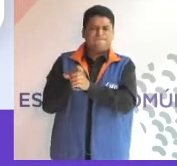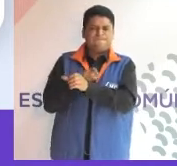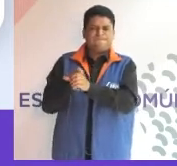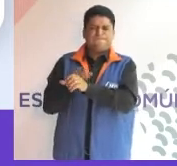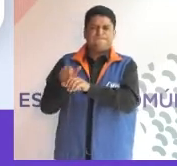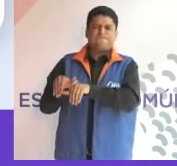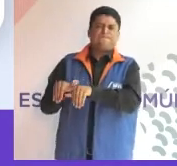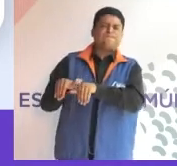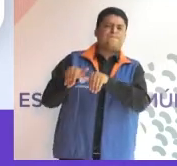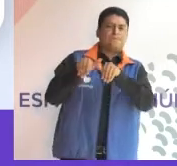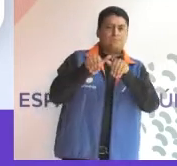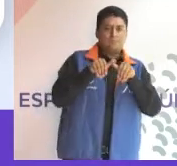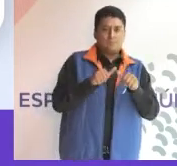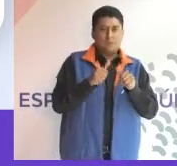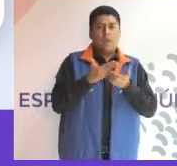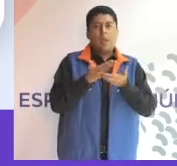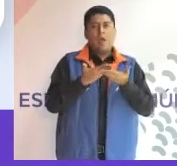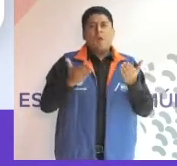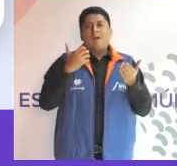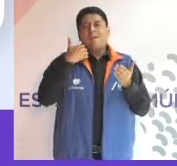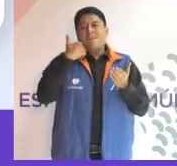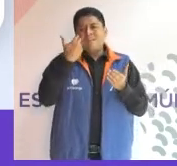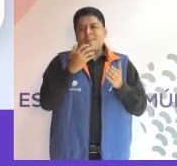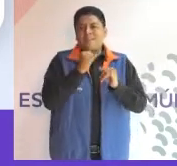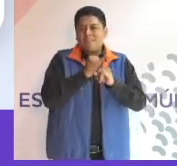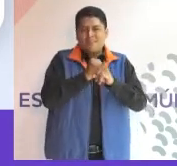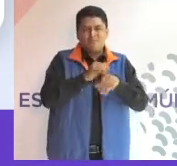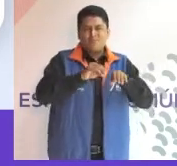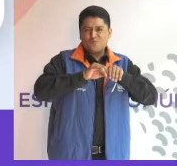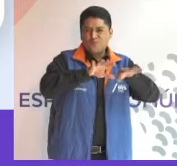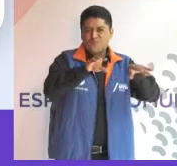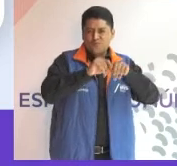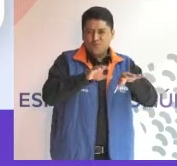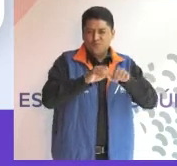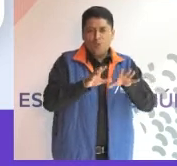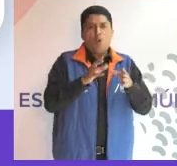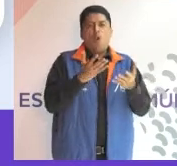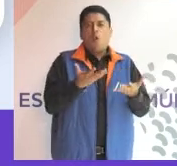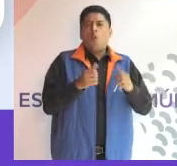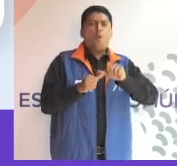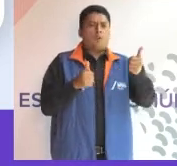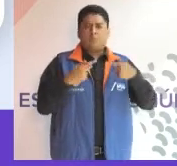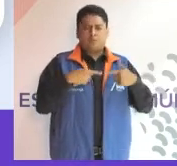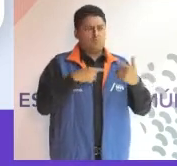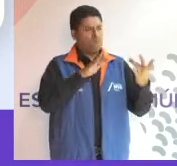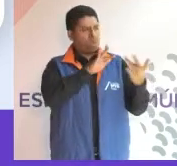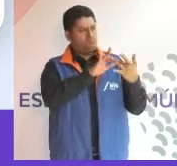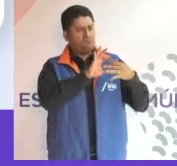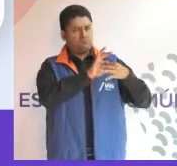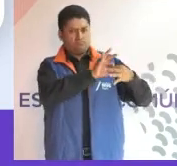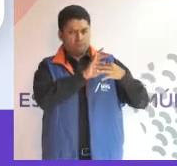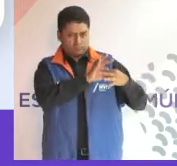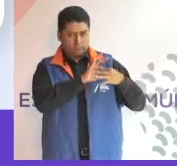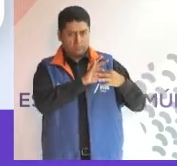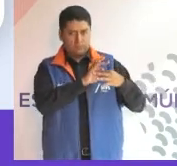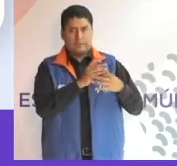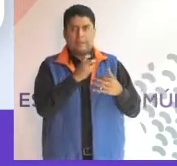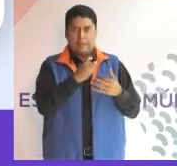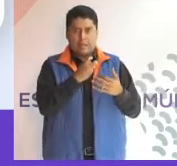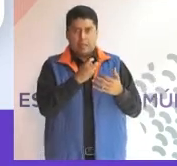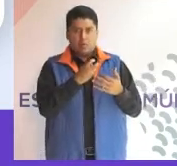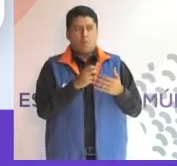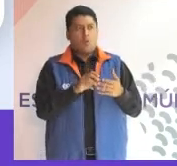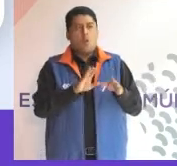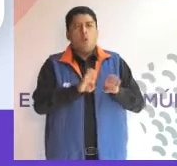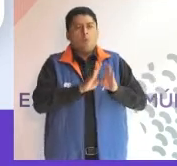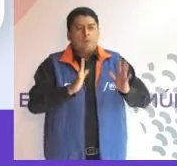el reto importante es cómo logramos que en esas redes también se produzca la acumulación de capital social que, por